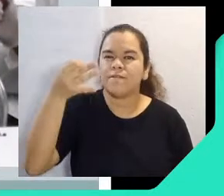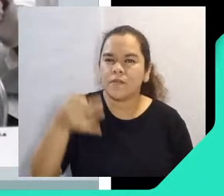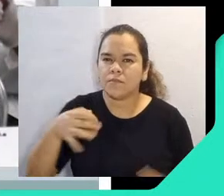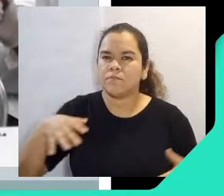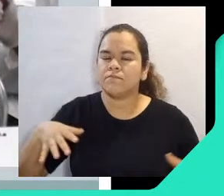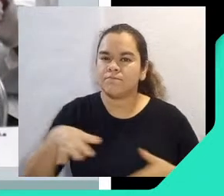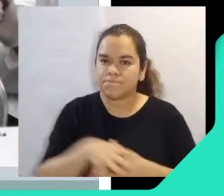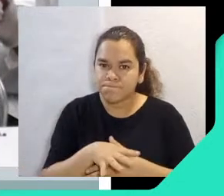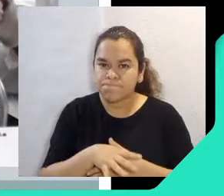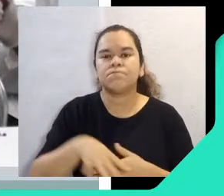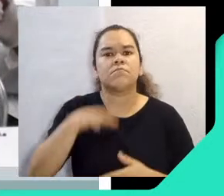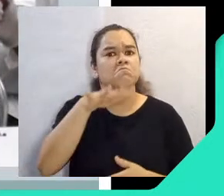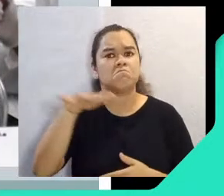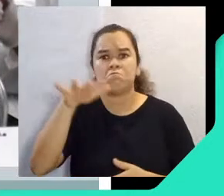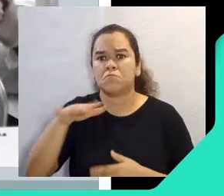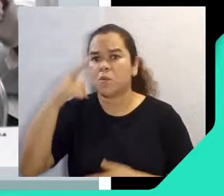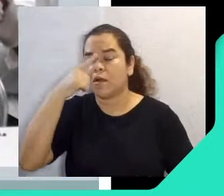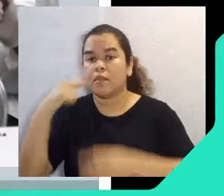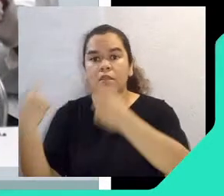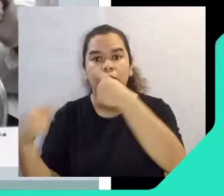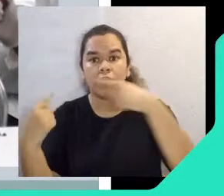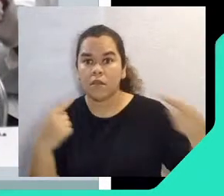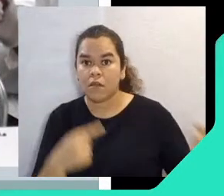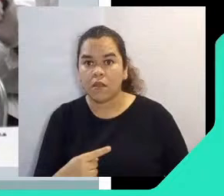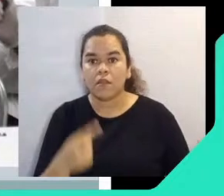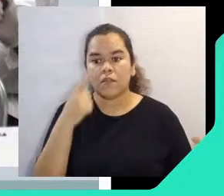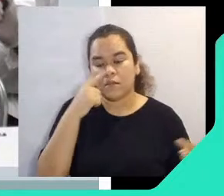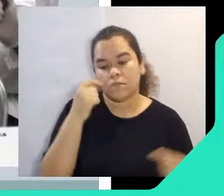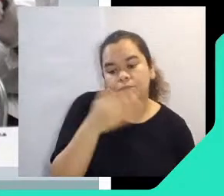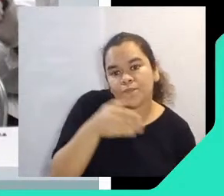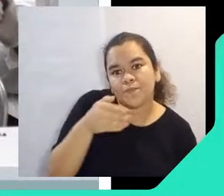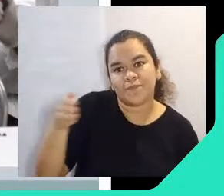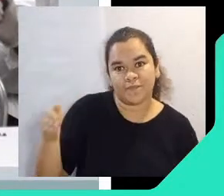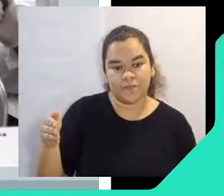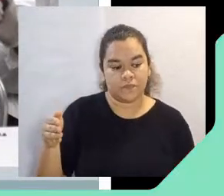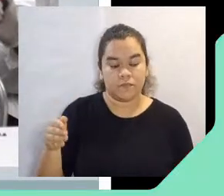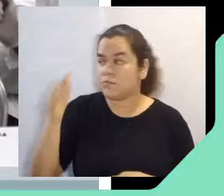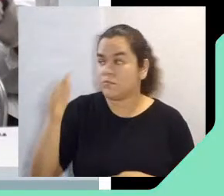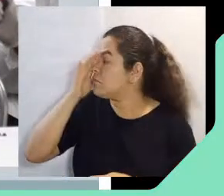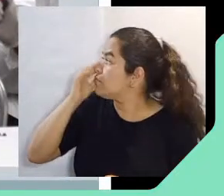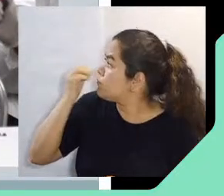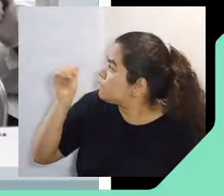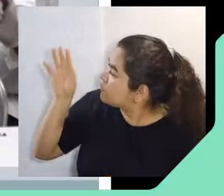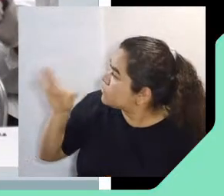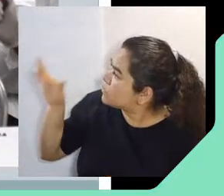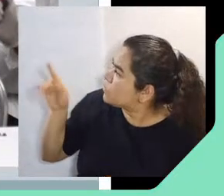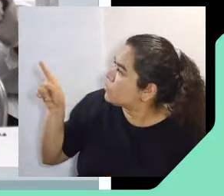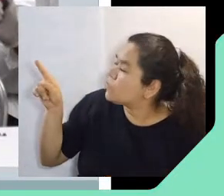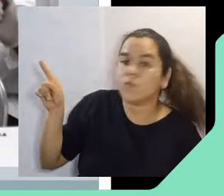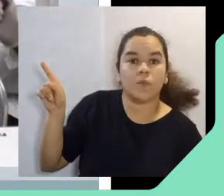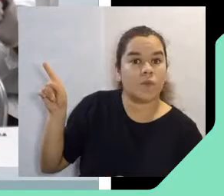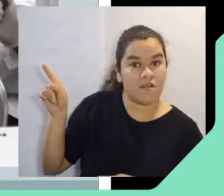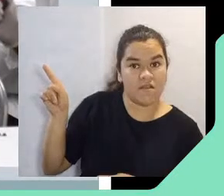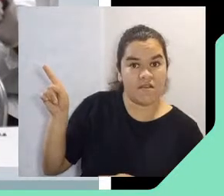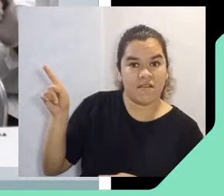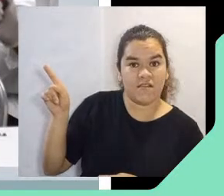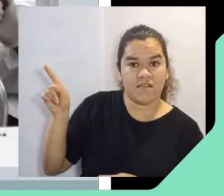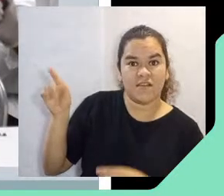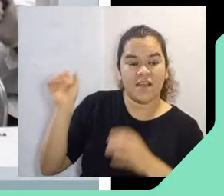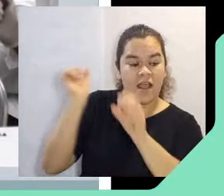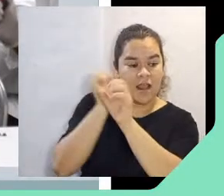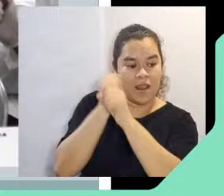en distintos aspectos como profesionales. Estos son los laboratorios de la Facultad de Ciencias Exactas. Obviamente que esta es una